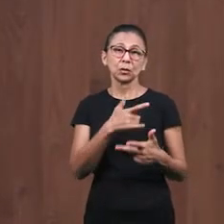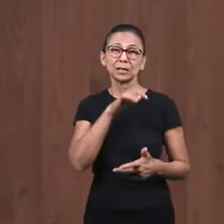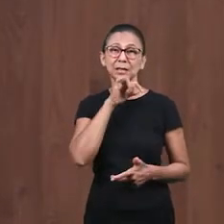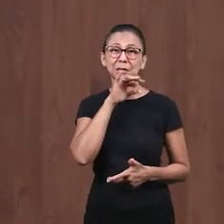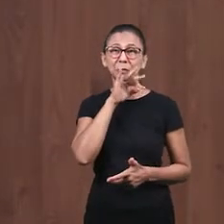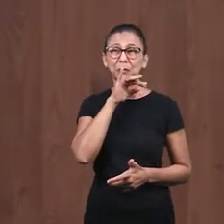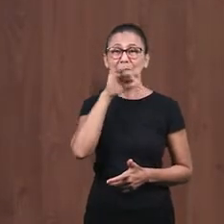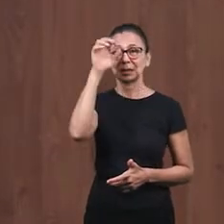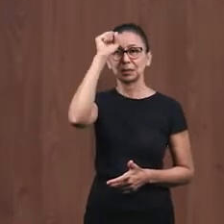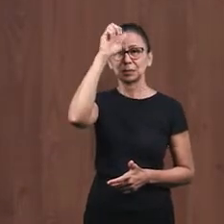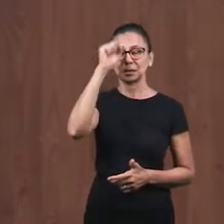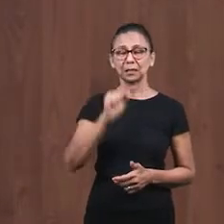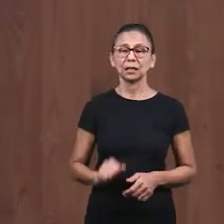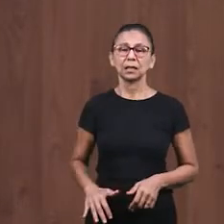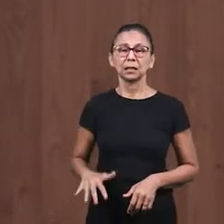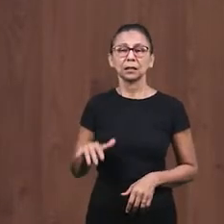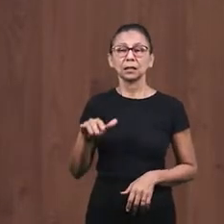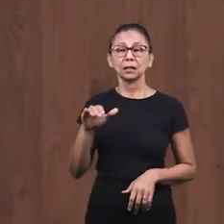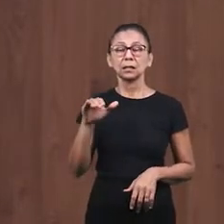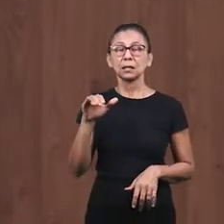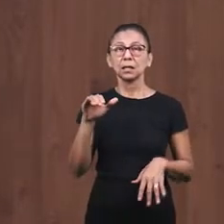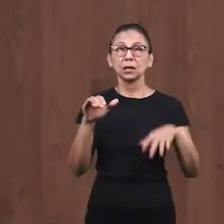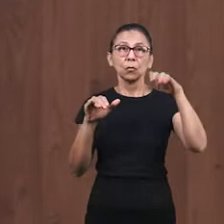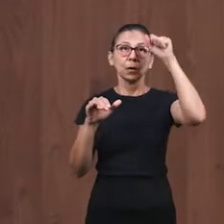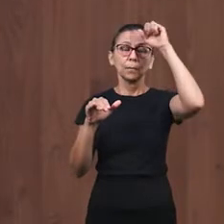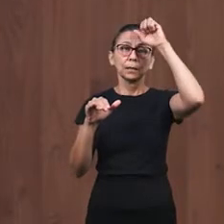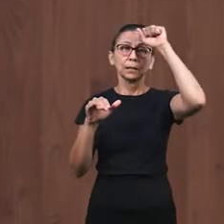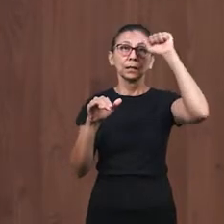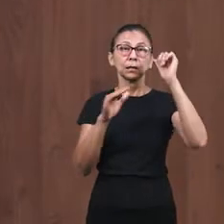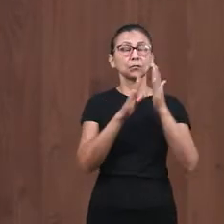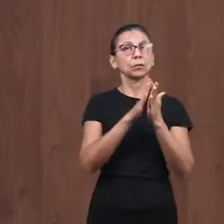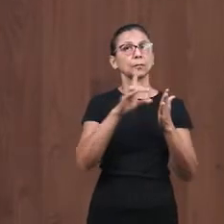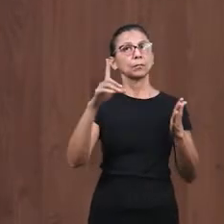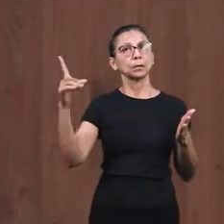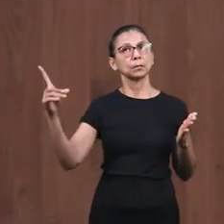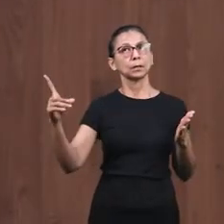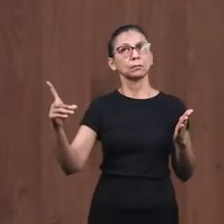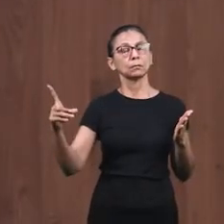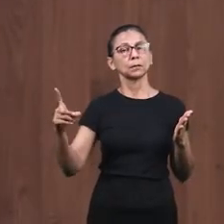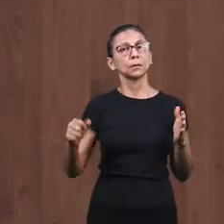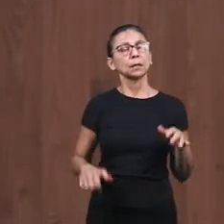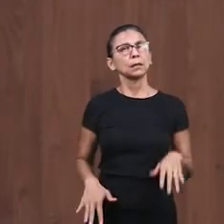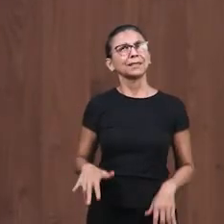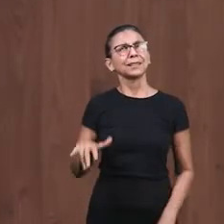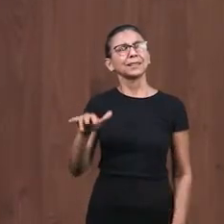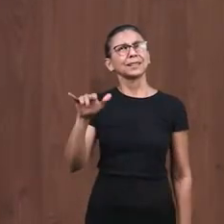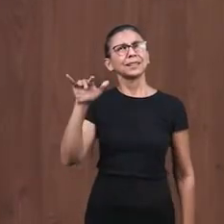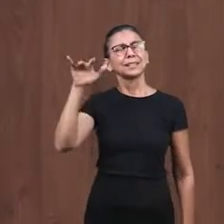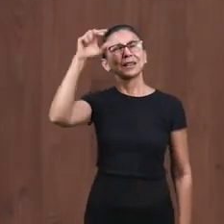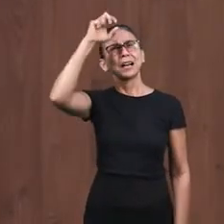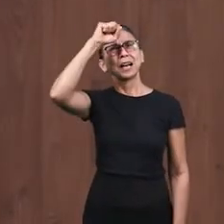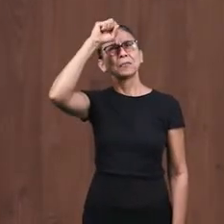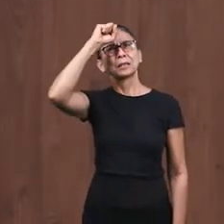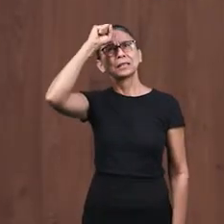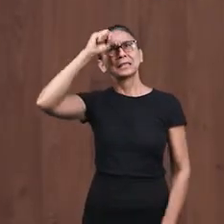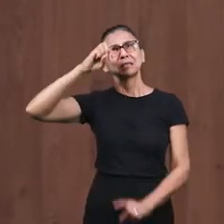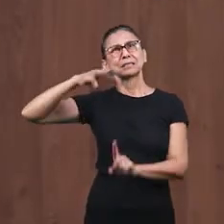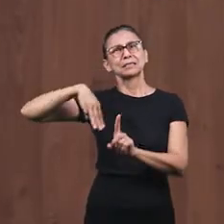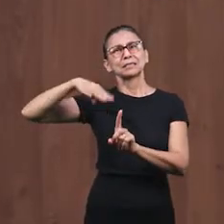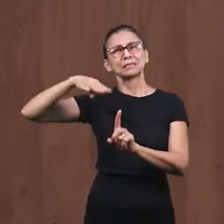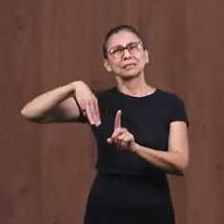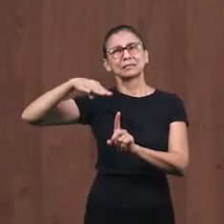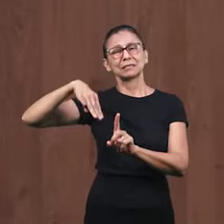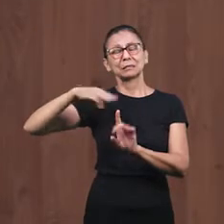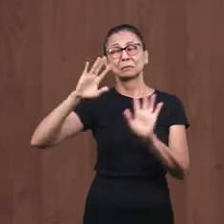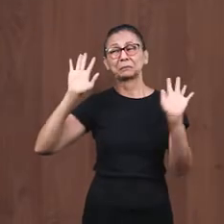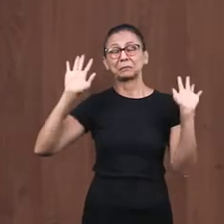mala enseñanza. Él recibió el buen depósito y el mal depósito. Él creció oyendo la palabra del